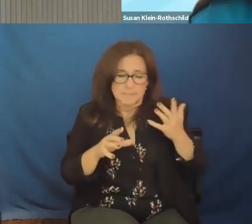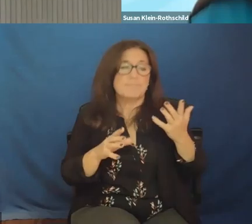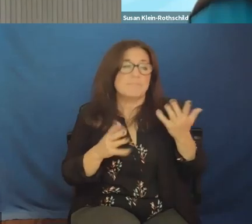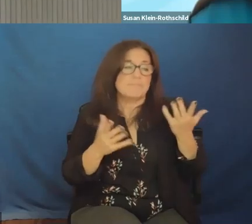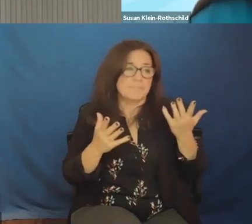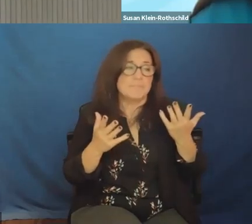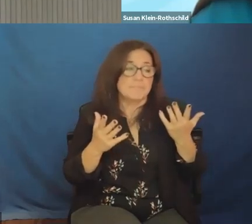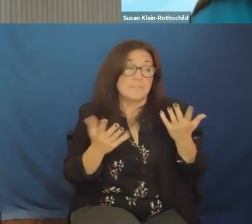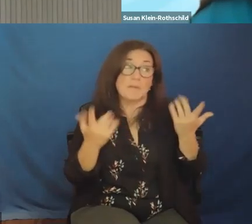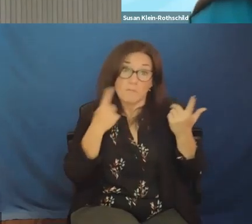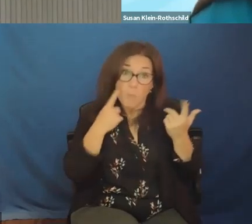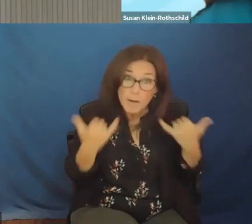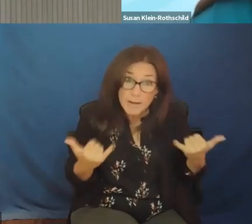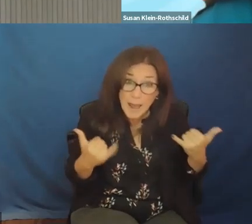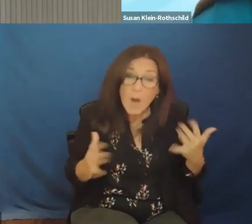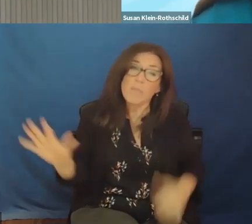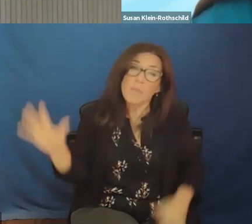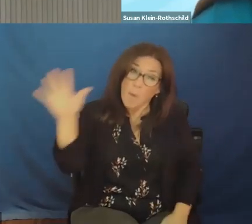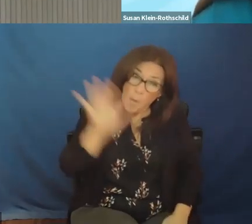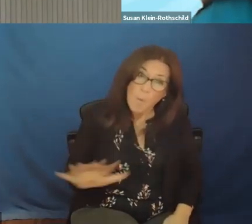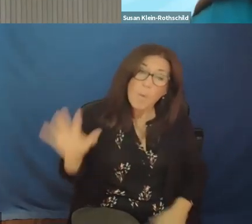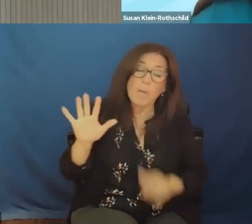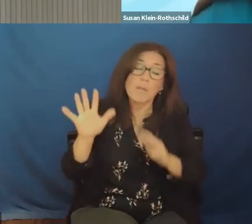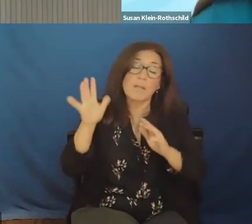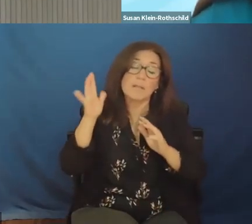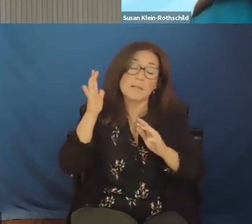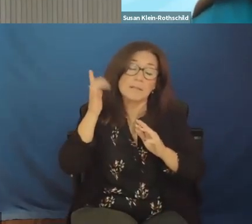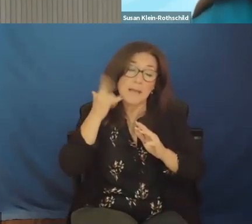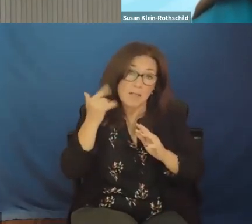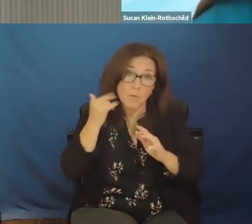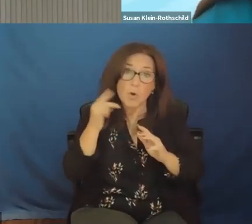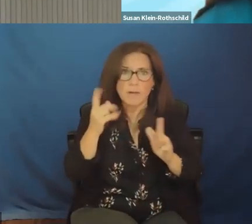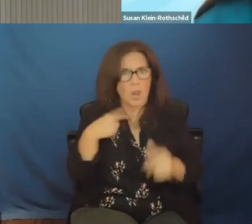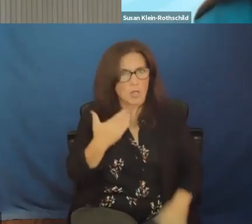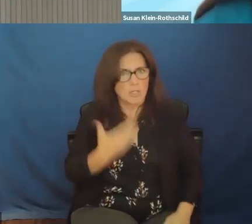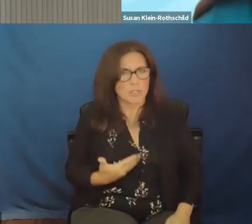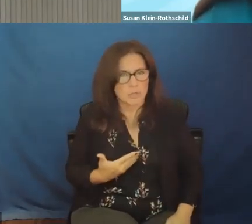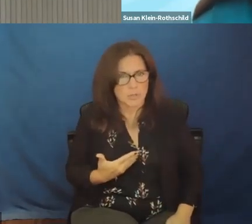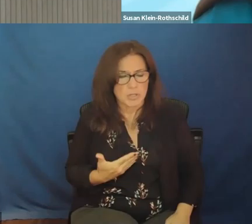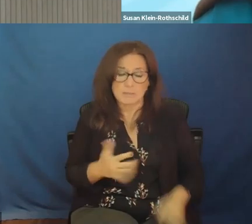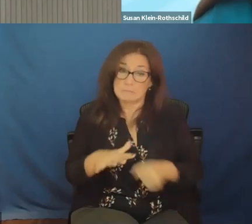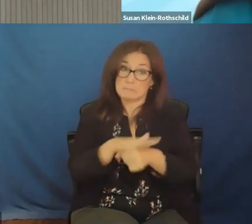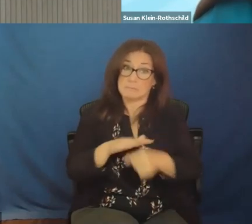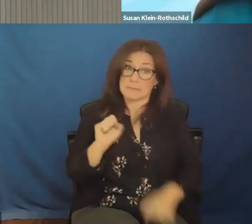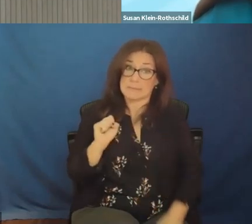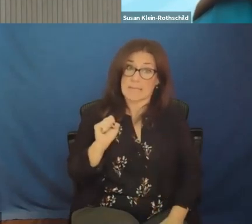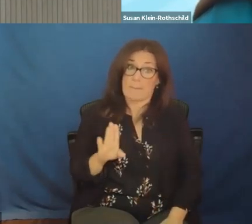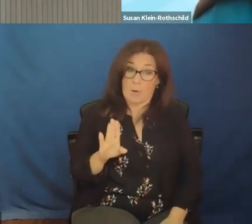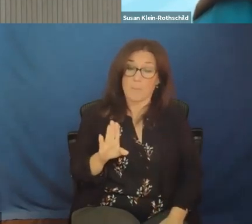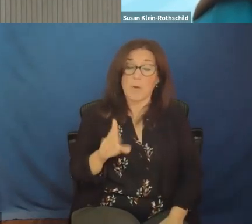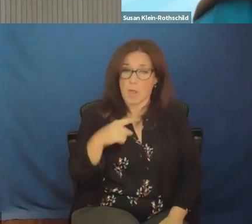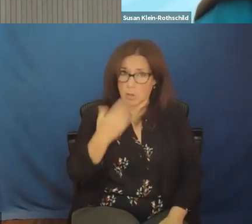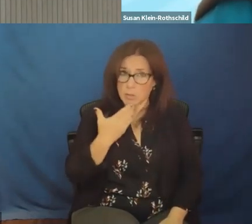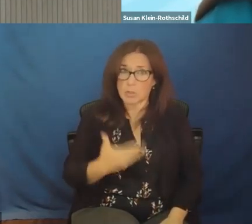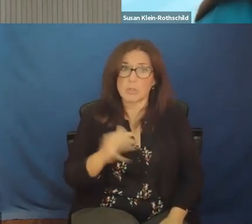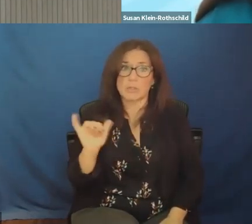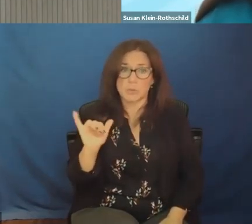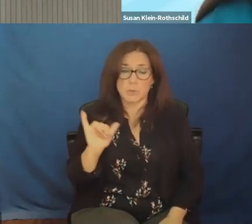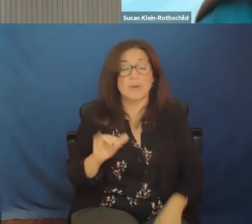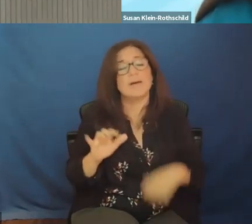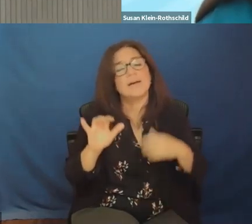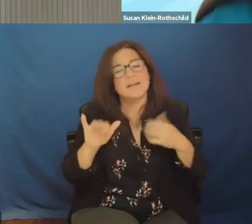el estado en general le va bien y en el condado de santa barbara entendemos que el plan de una